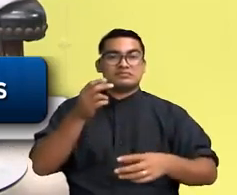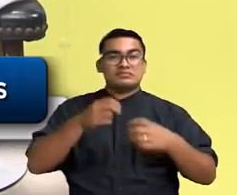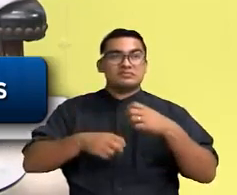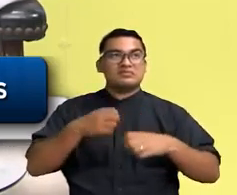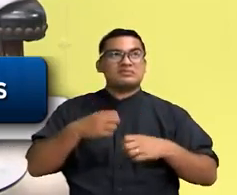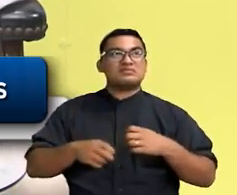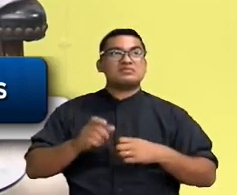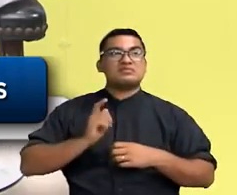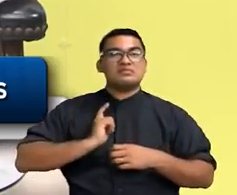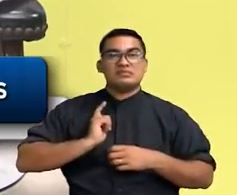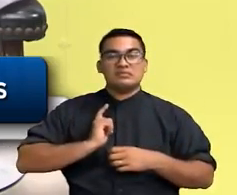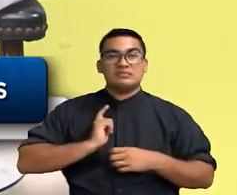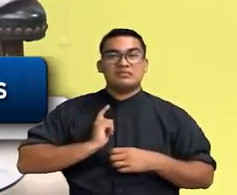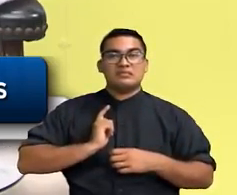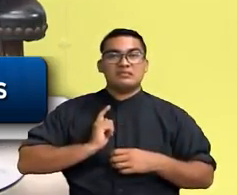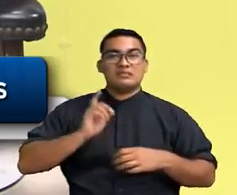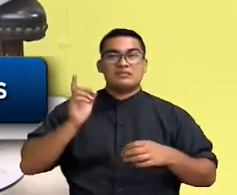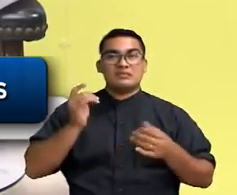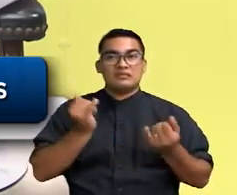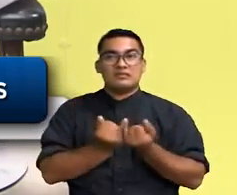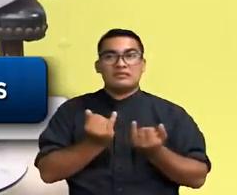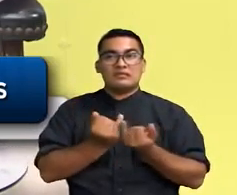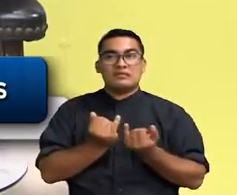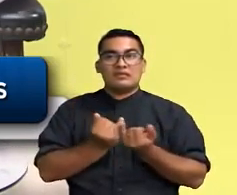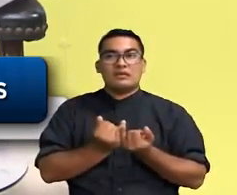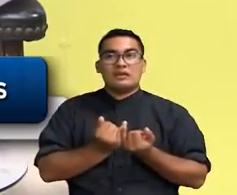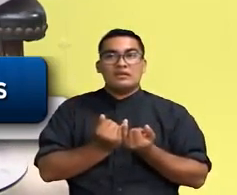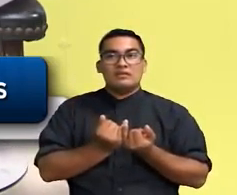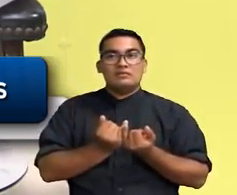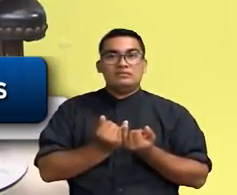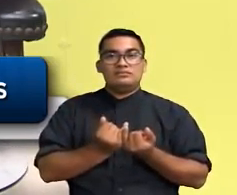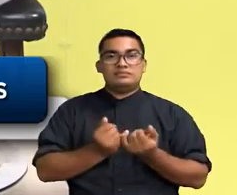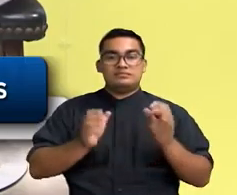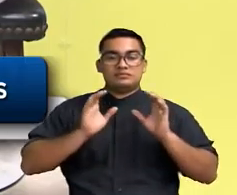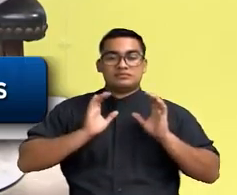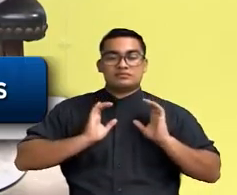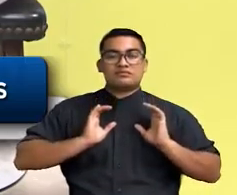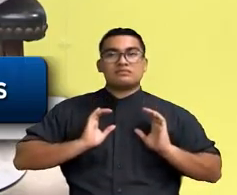estas enfermedades, porque recordemos que los miembros superiores realmente